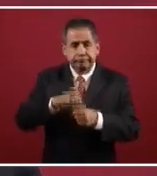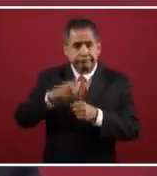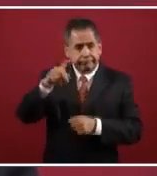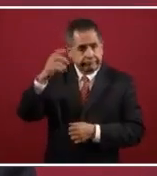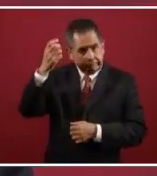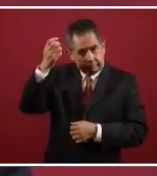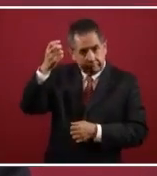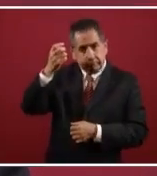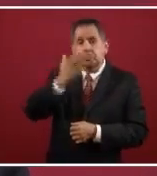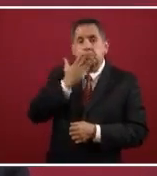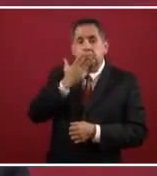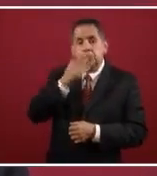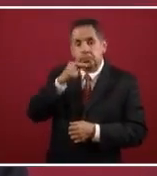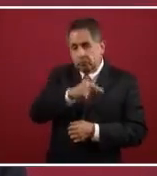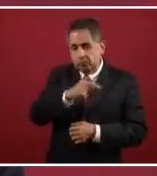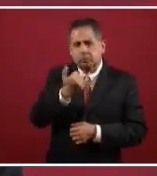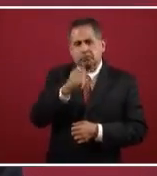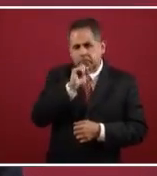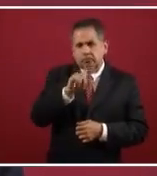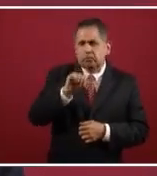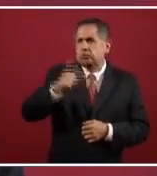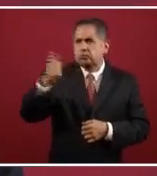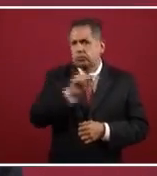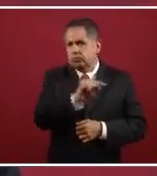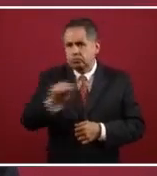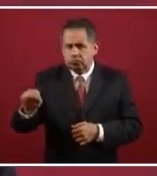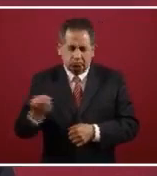así también en otros estados.